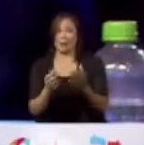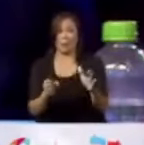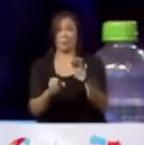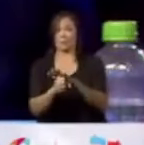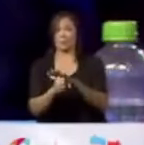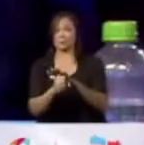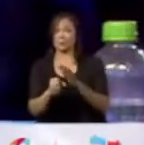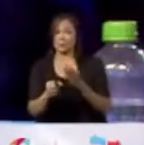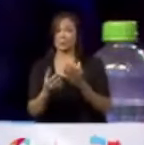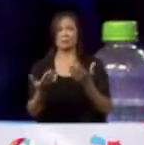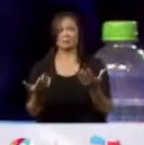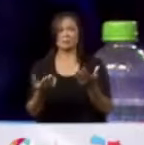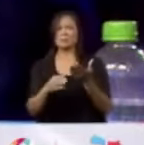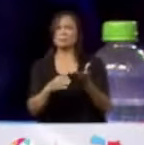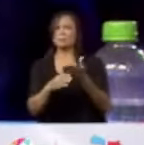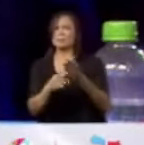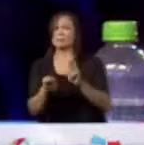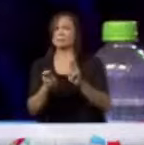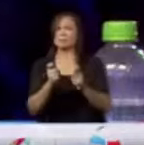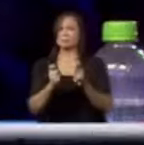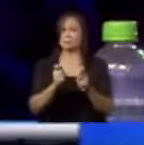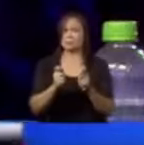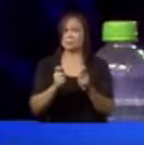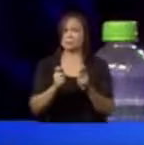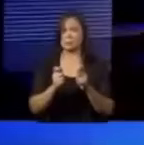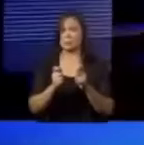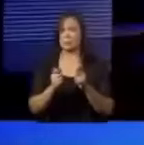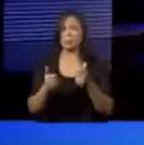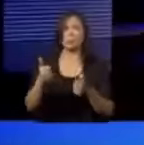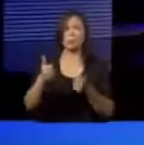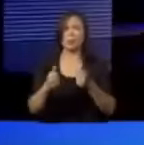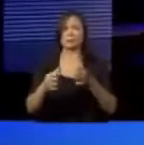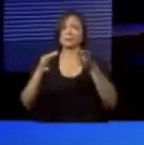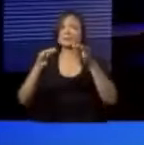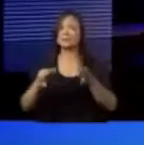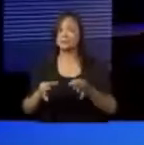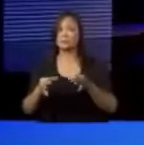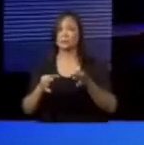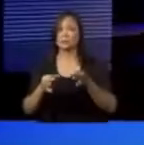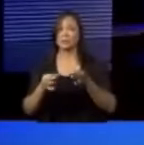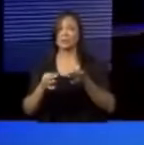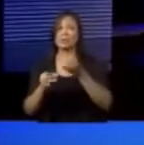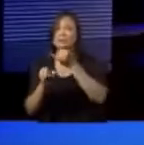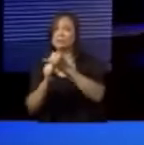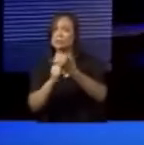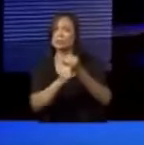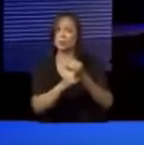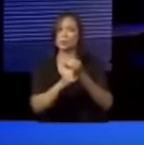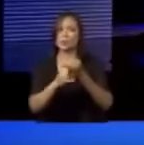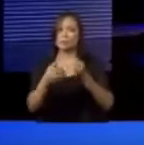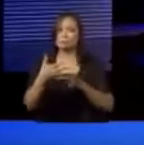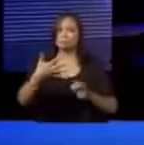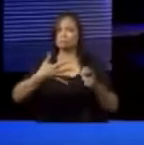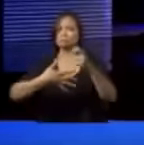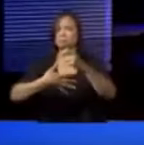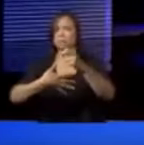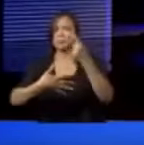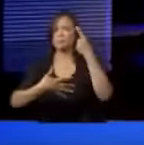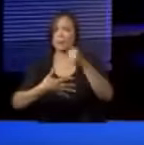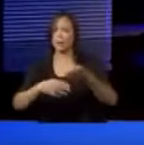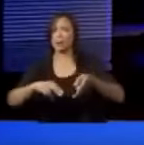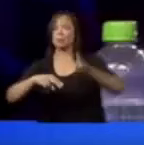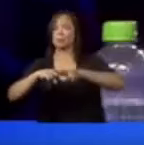integral, más allá de mejorar la eficiencia, ¿cuáles medidas y sectores deberían priorizarse